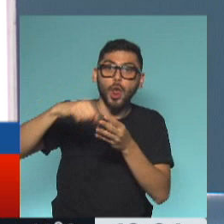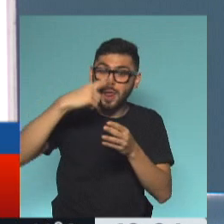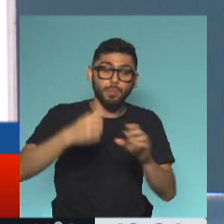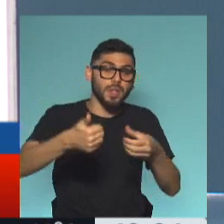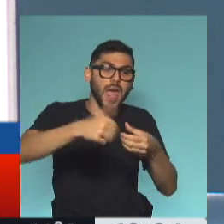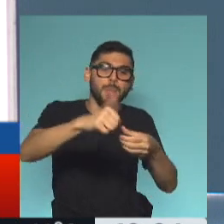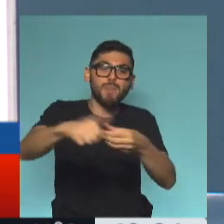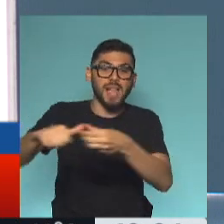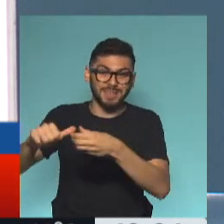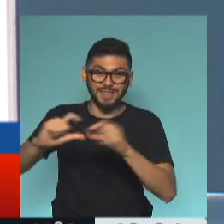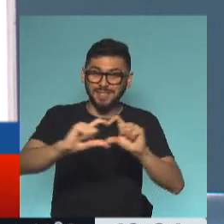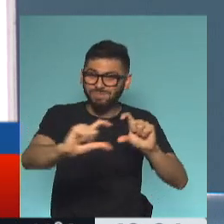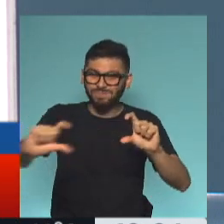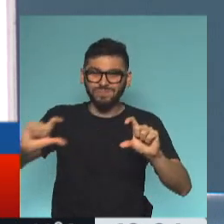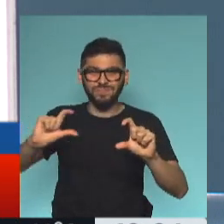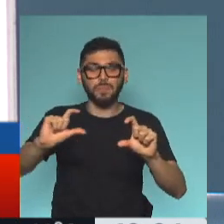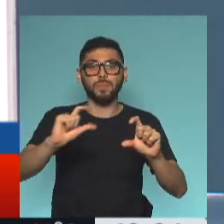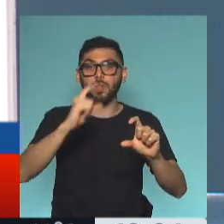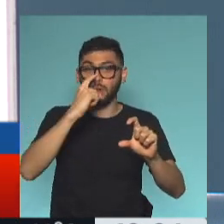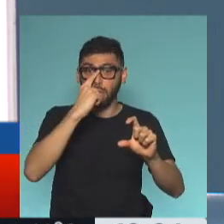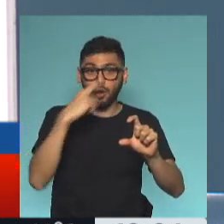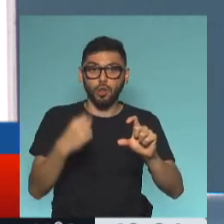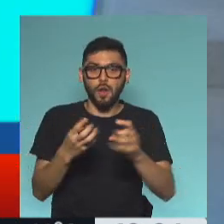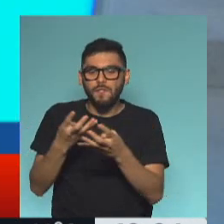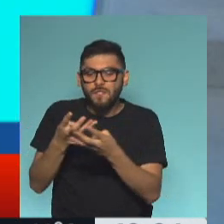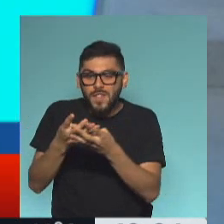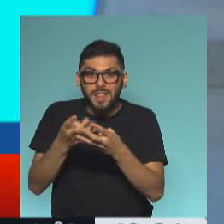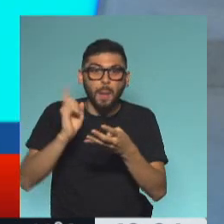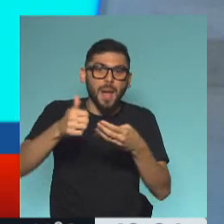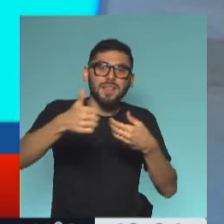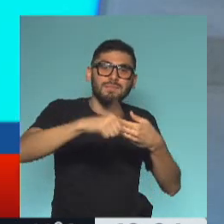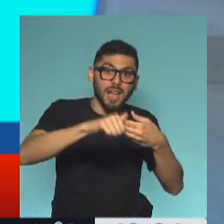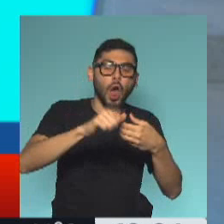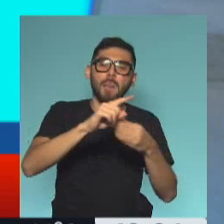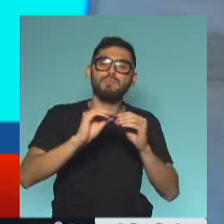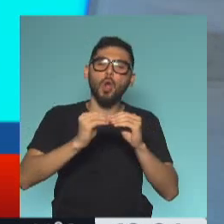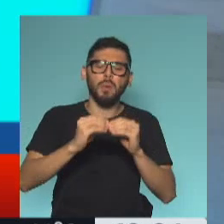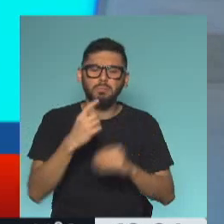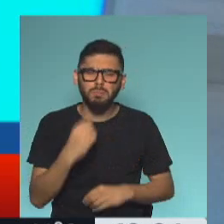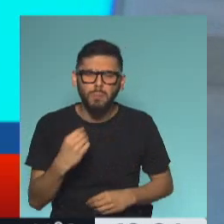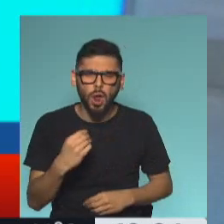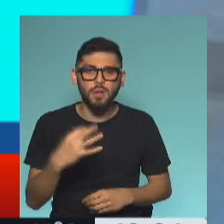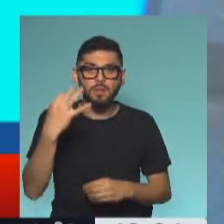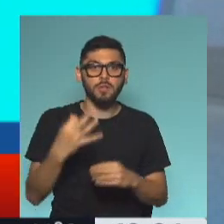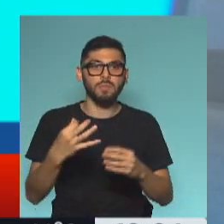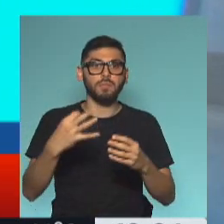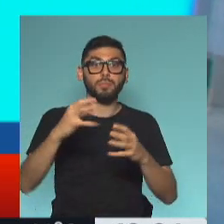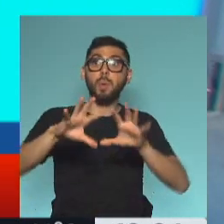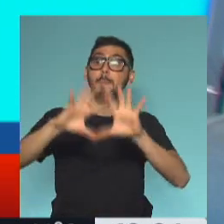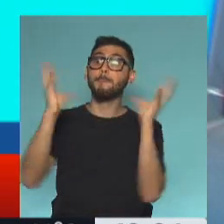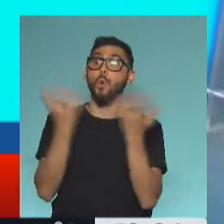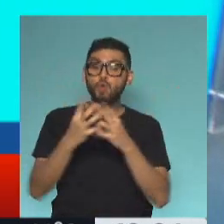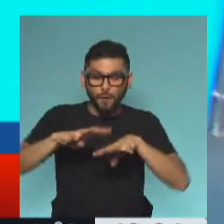algunos problemitas con el asunto del filtrado y del envasado. Primero, sí, porque Nicolás, había poca disposición de filtros en el